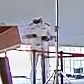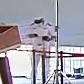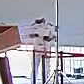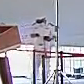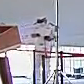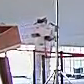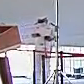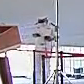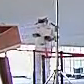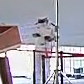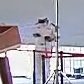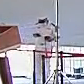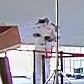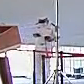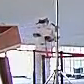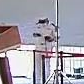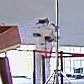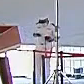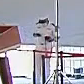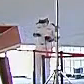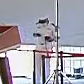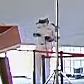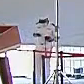Bueno, pues abrimos.